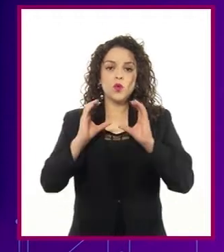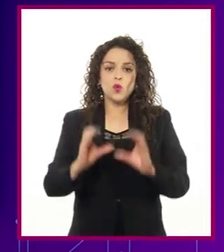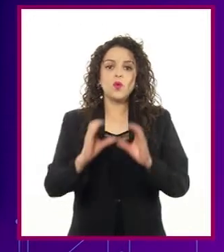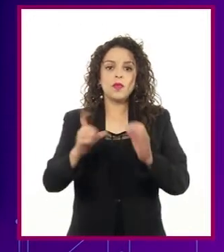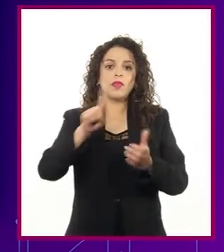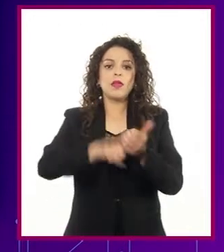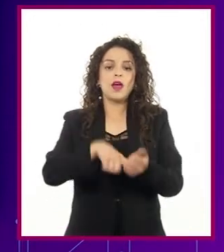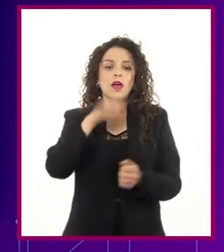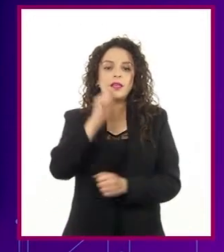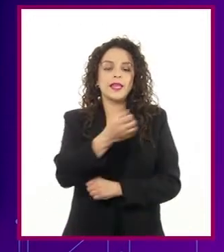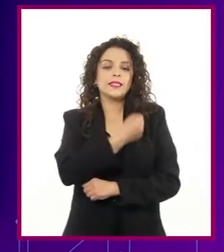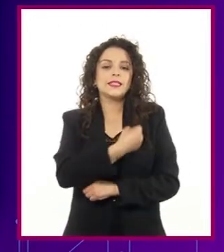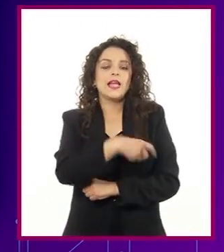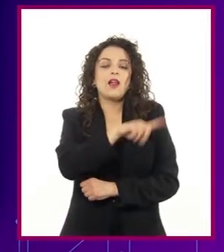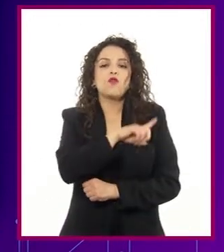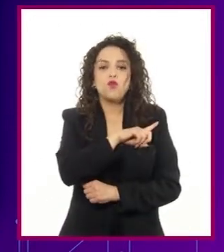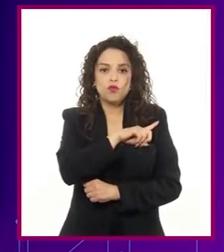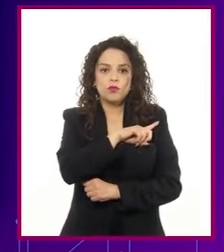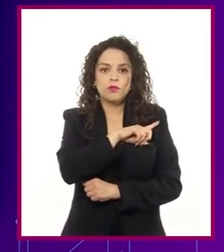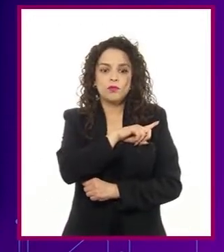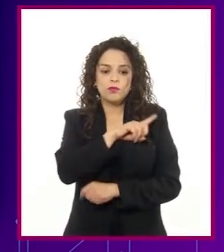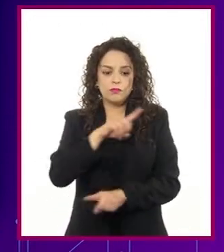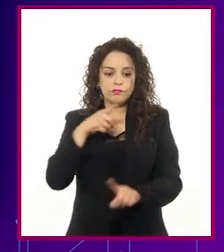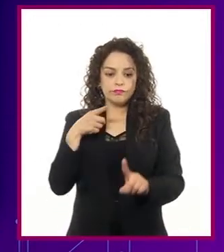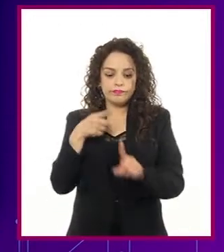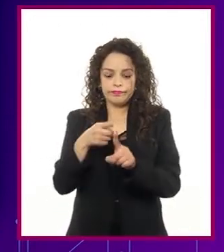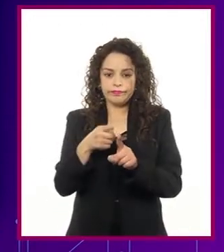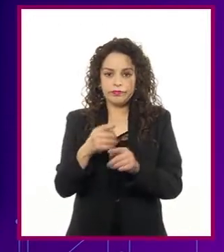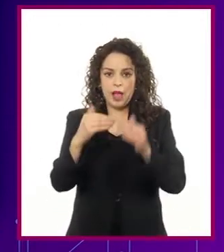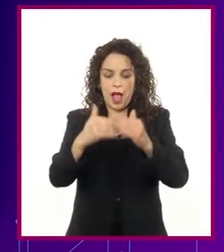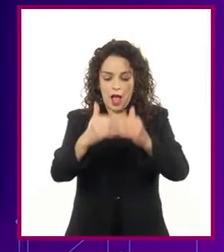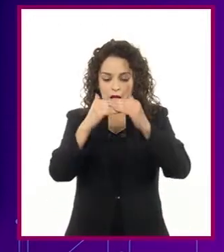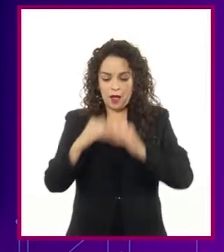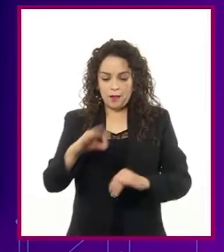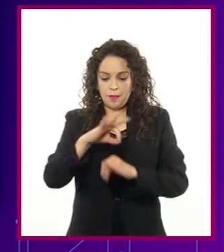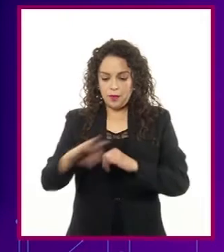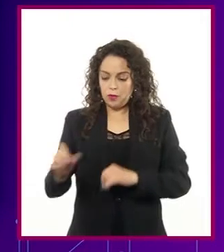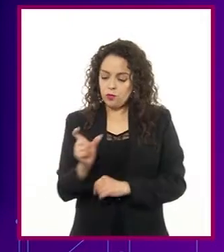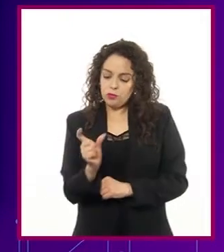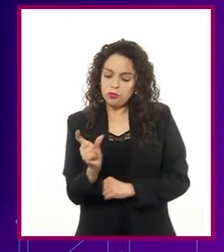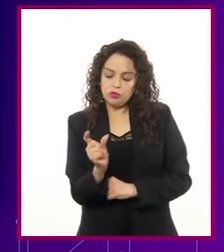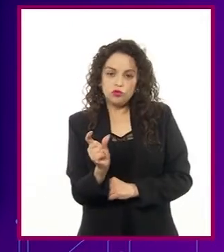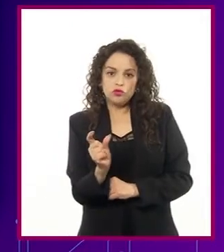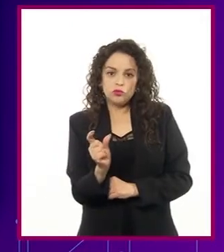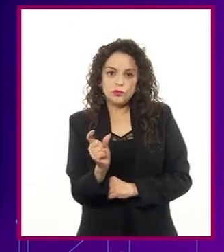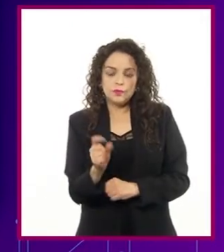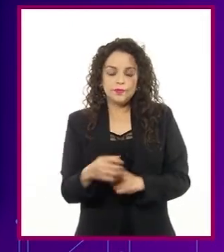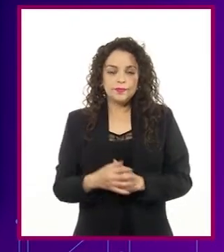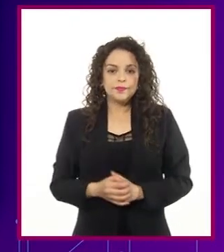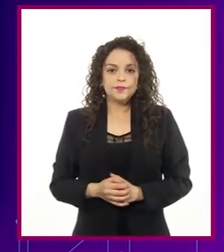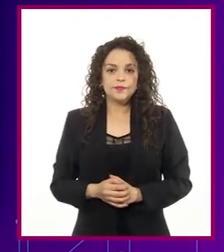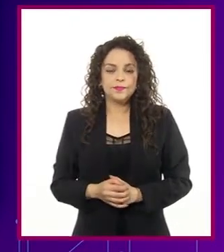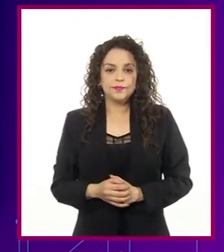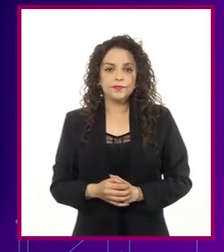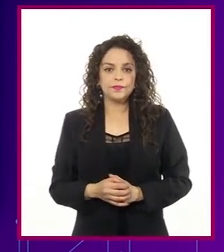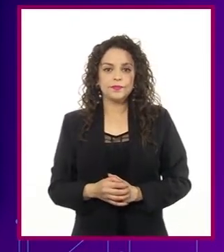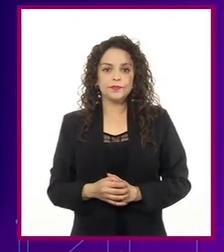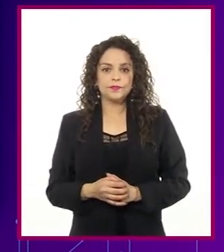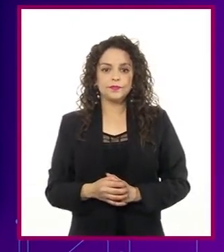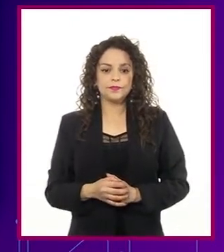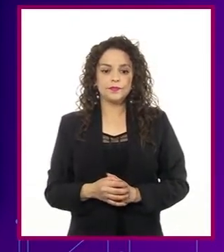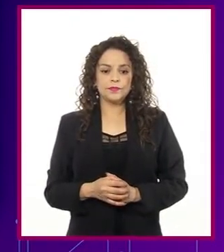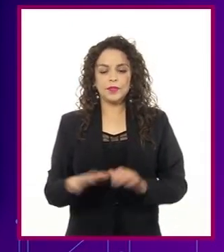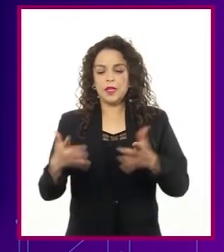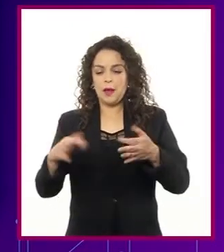salud, el cual está representado en la gráfica con la barra de menor longitud. ¿Cuál es el rubro que tiene un